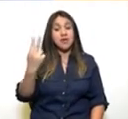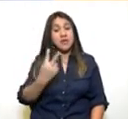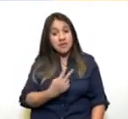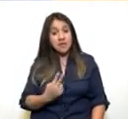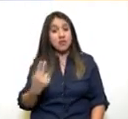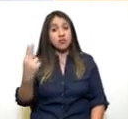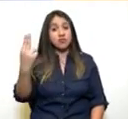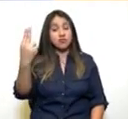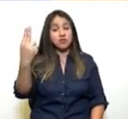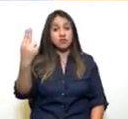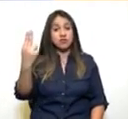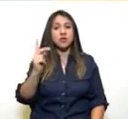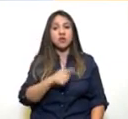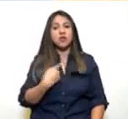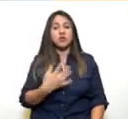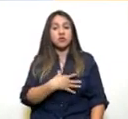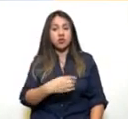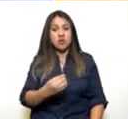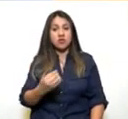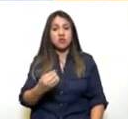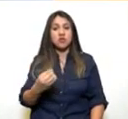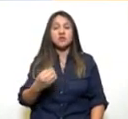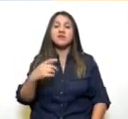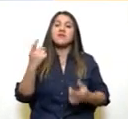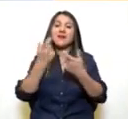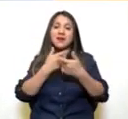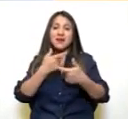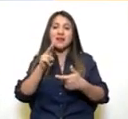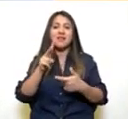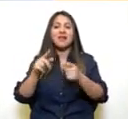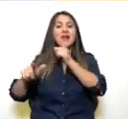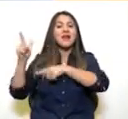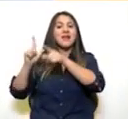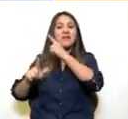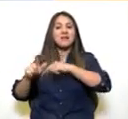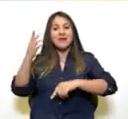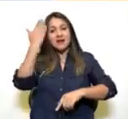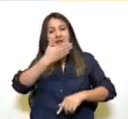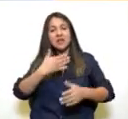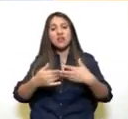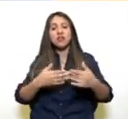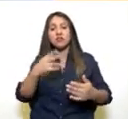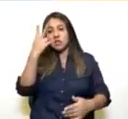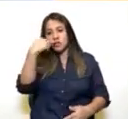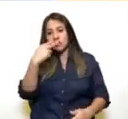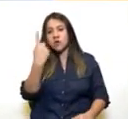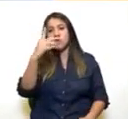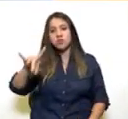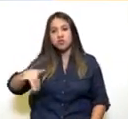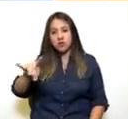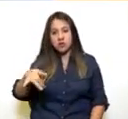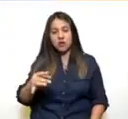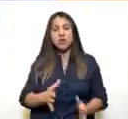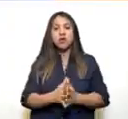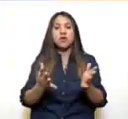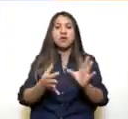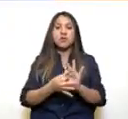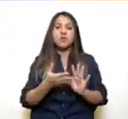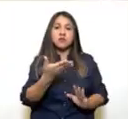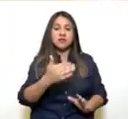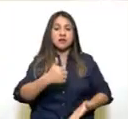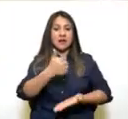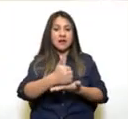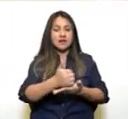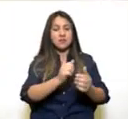dos nuestros hijos se reirán de la leyenda negra donde llora un solitario muchas gracias que quería